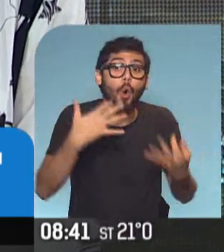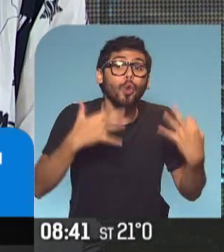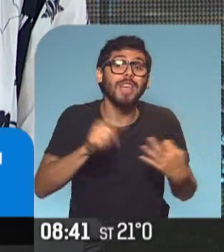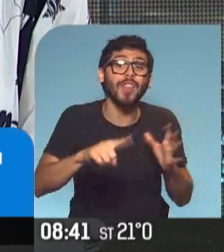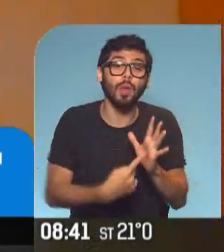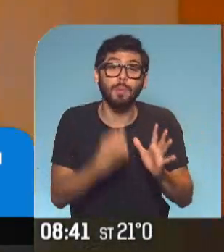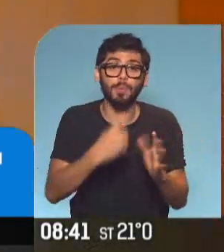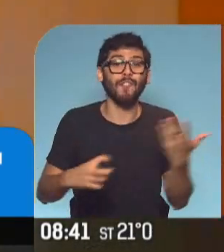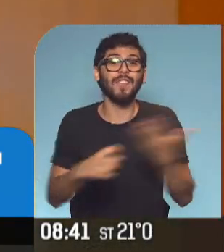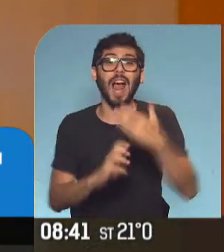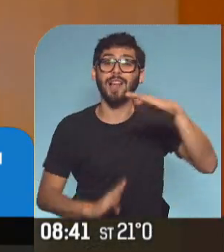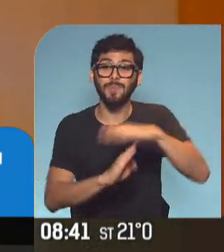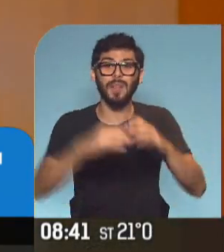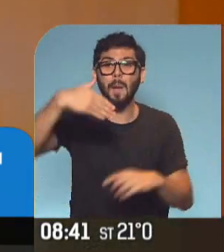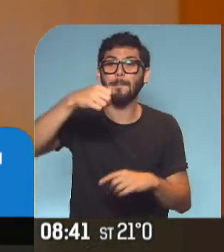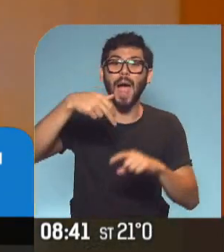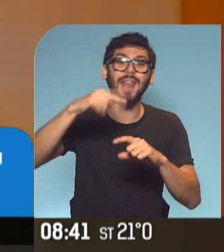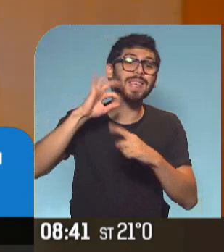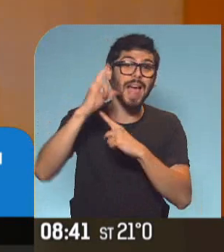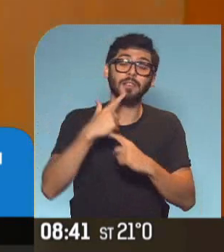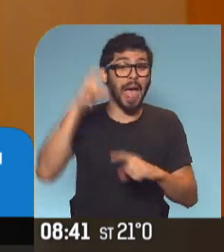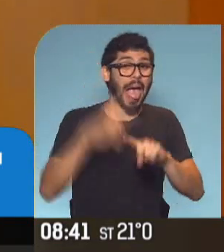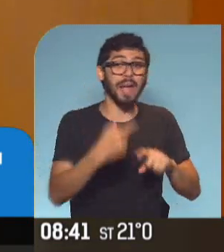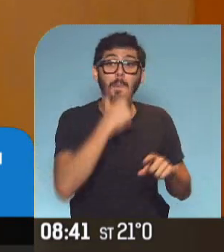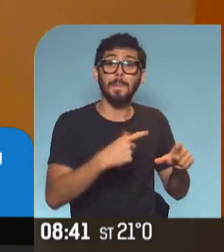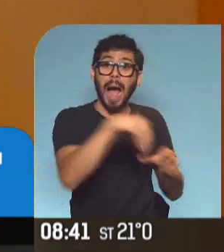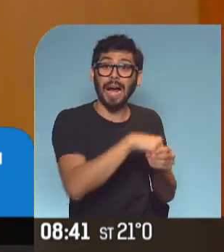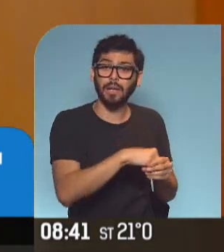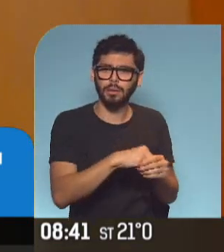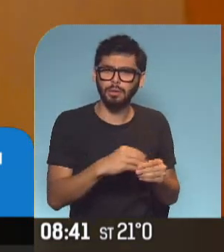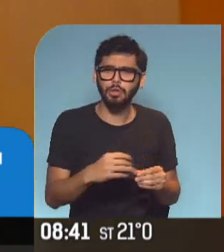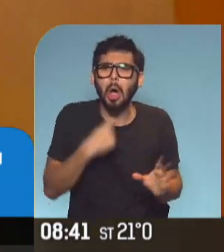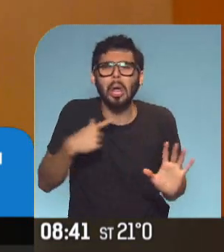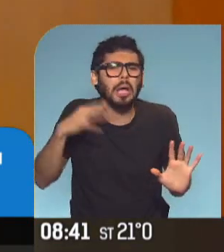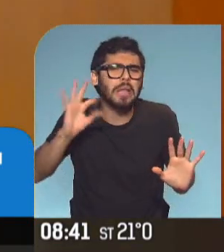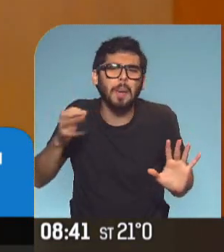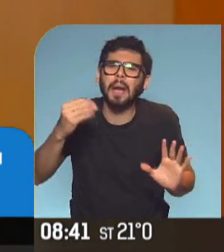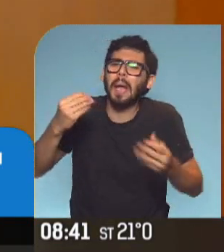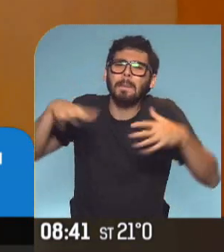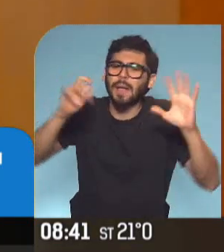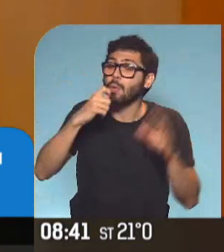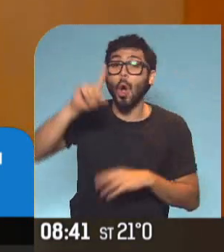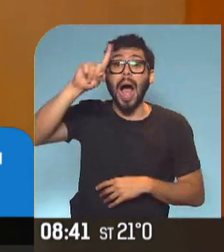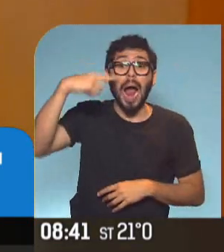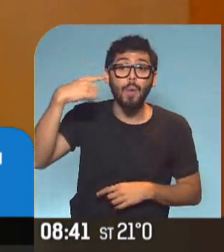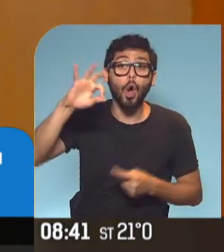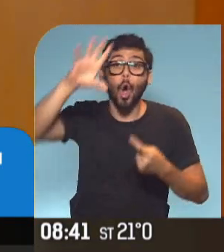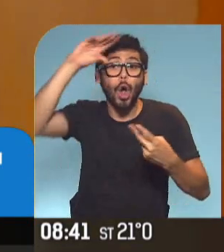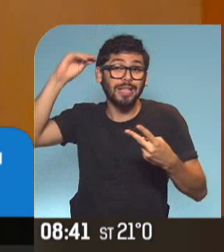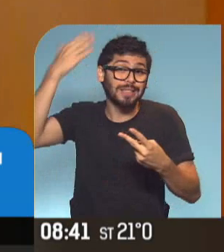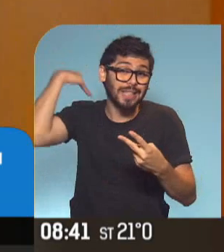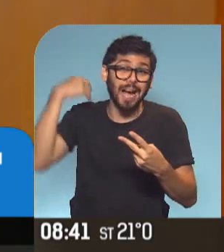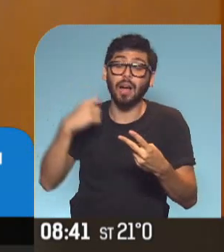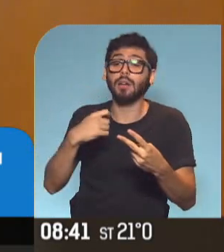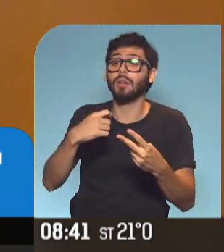los fiscales el señor mike que era funcionario de macri yo quisiera saber qué pasaría por ejemplo en la argentina hacia alberto fernández o christina en su momento